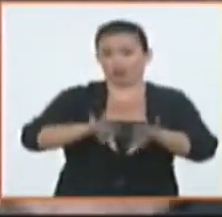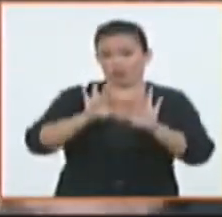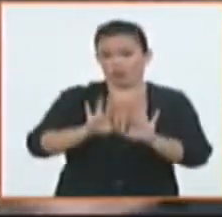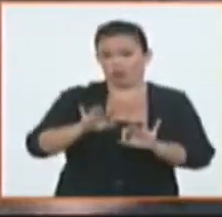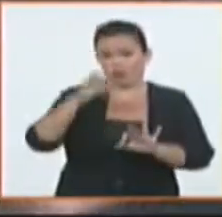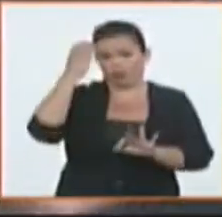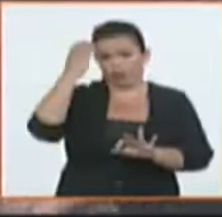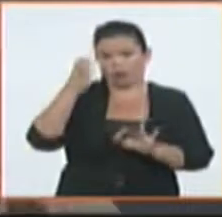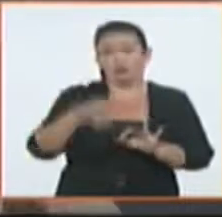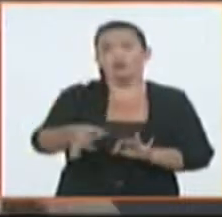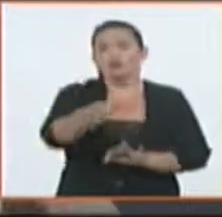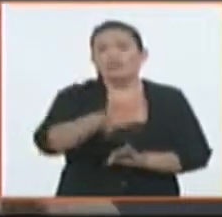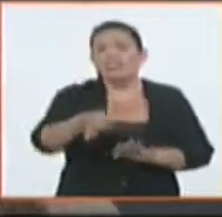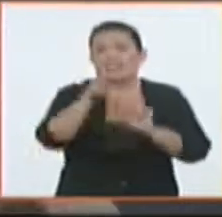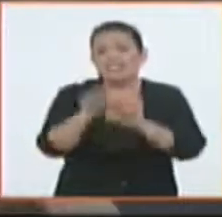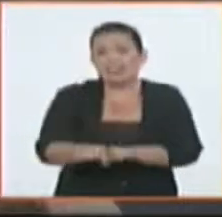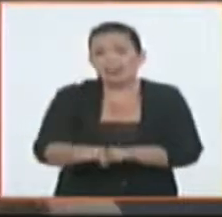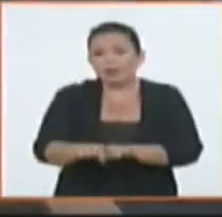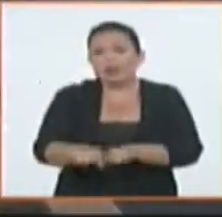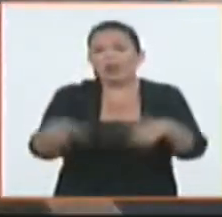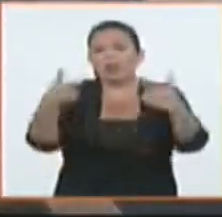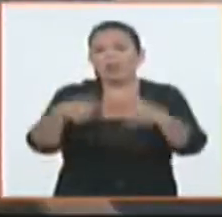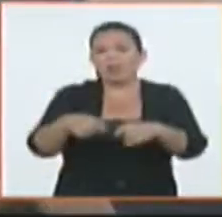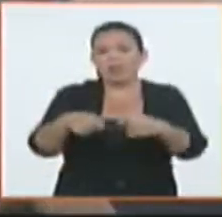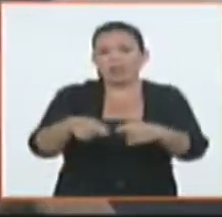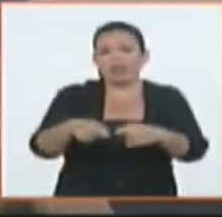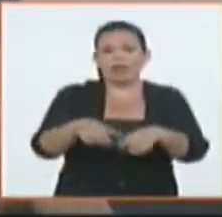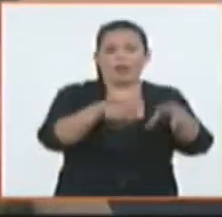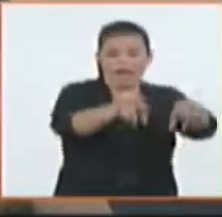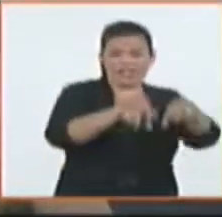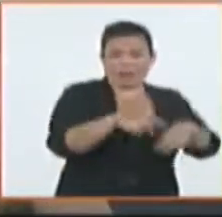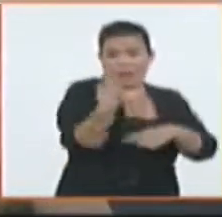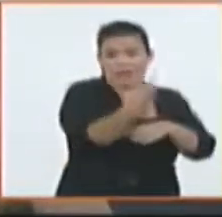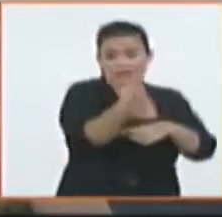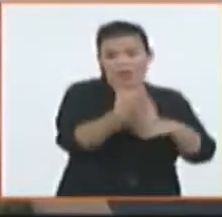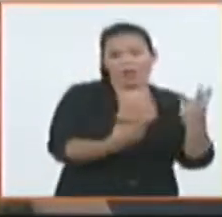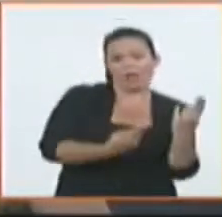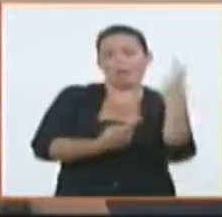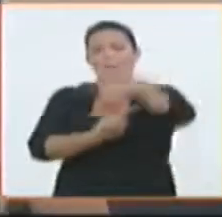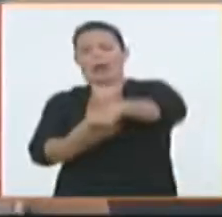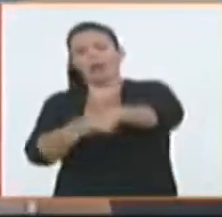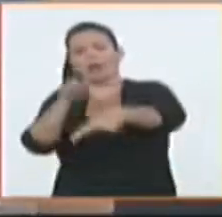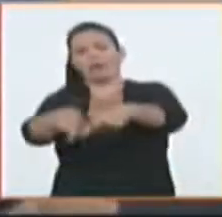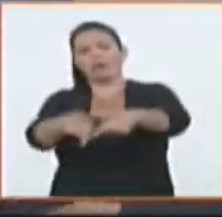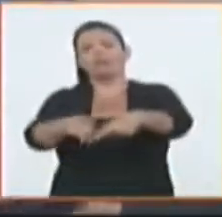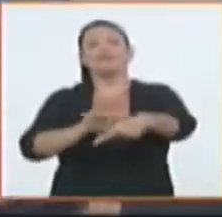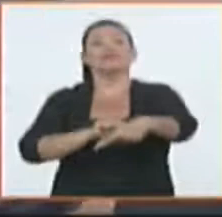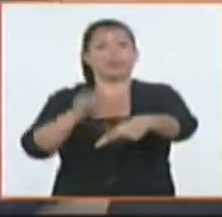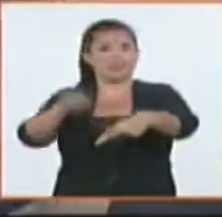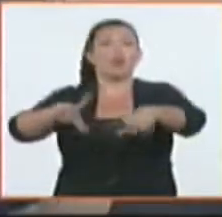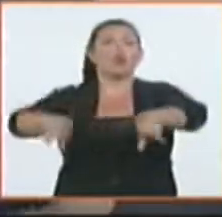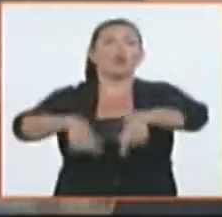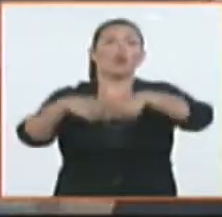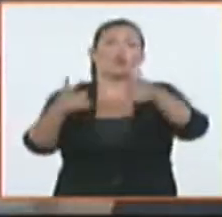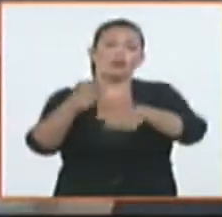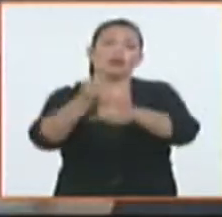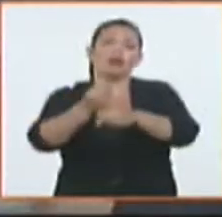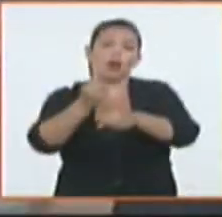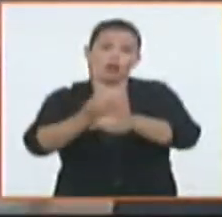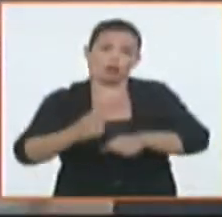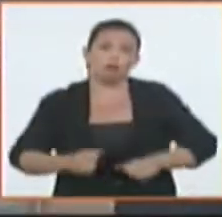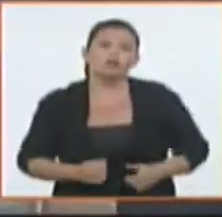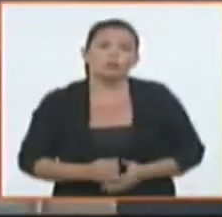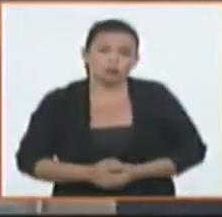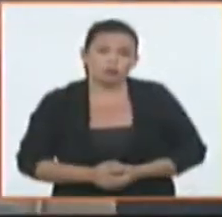Administración Municipal lo que tiene que ser capaz de que lo apruebe la Asamblea es darle la respuesta ejecutiva y administrativa que necesita. Pero lo tiene que hacer tomando